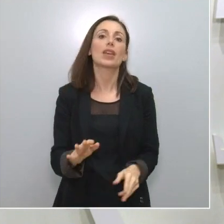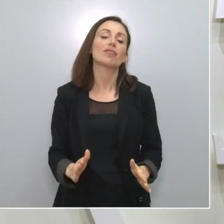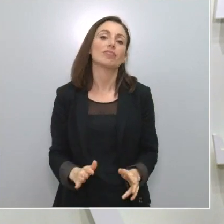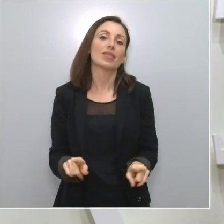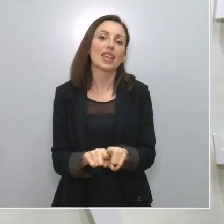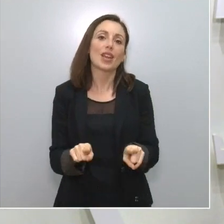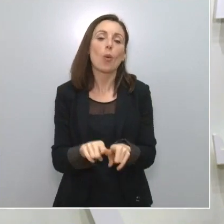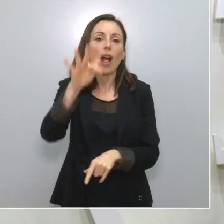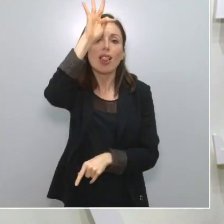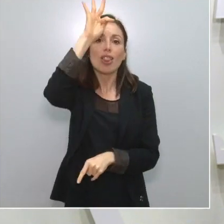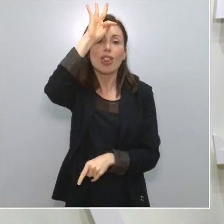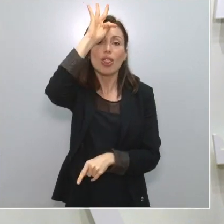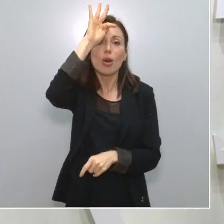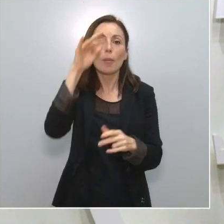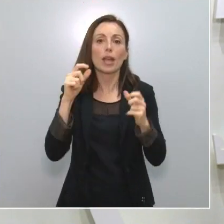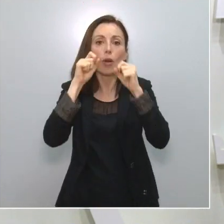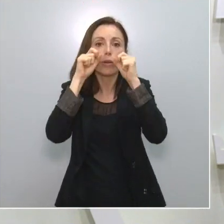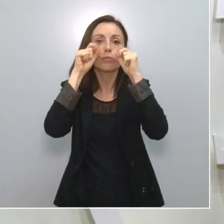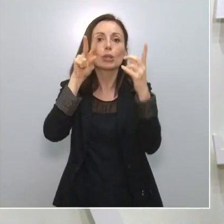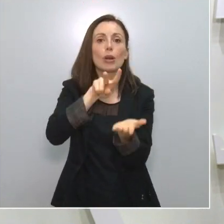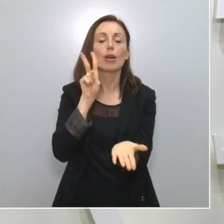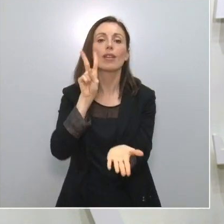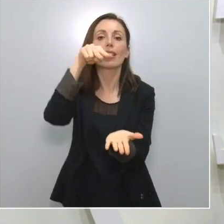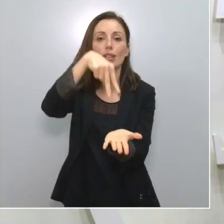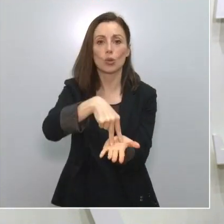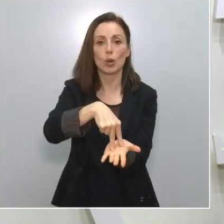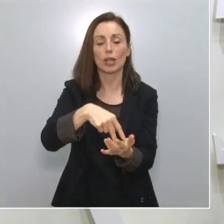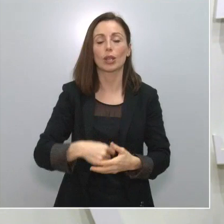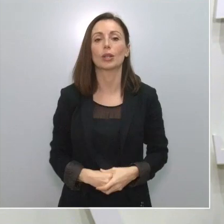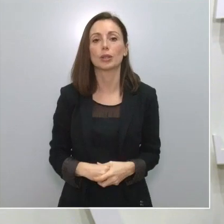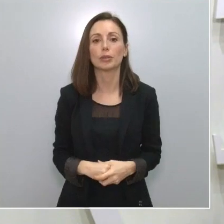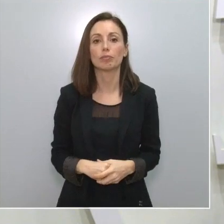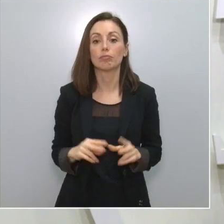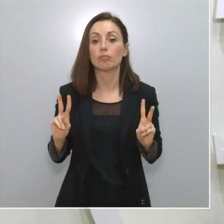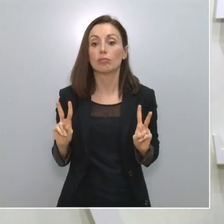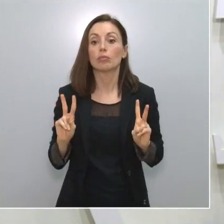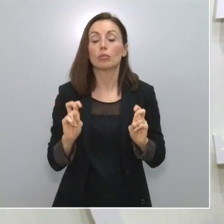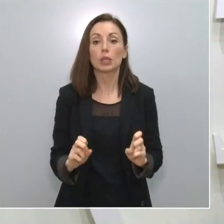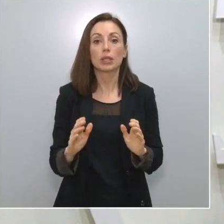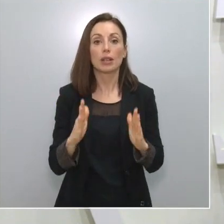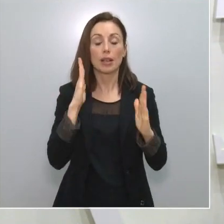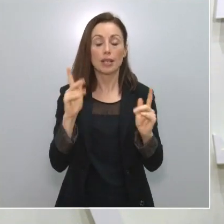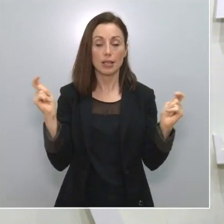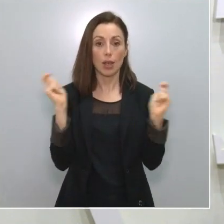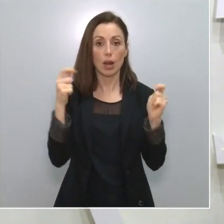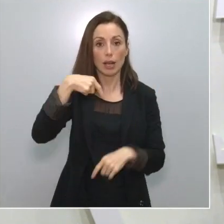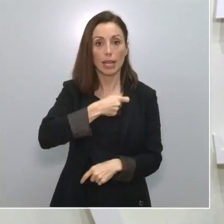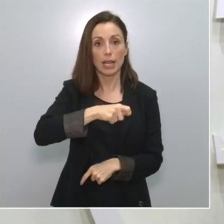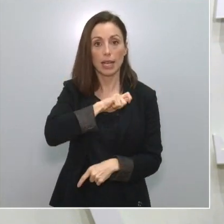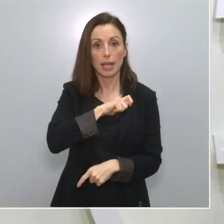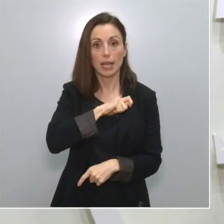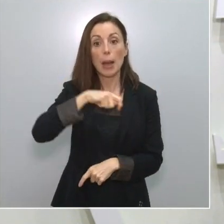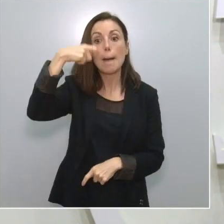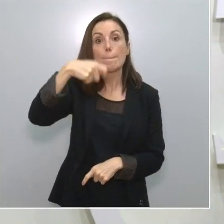todos. Bien, como saben, desde el comienzo del estado de alarma en España, los presidentes de las